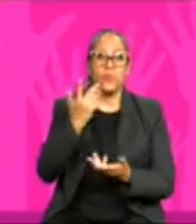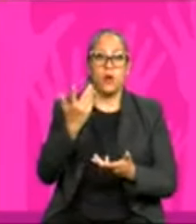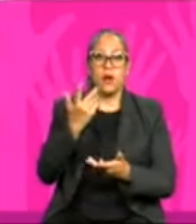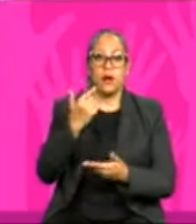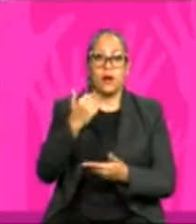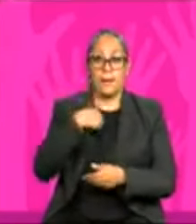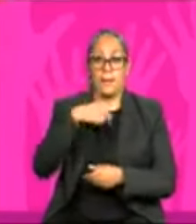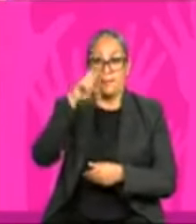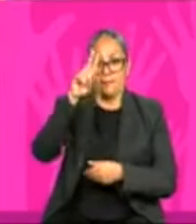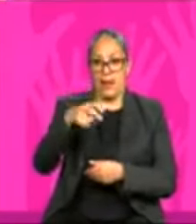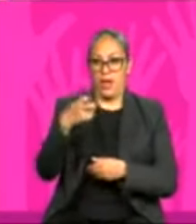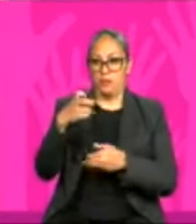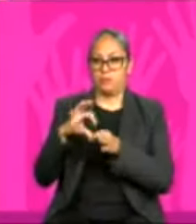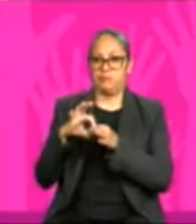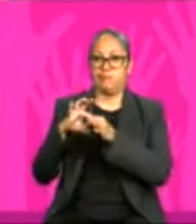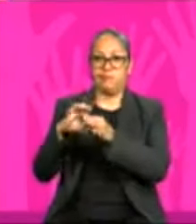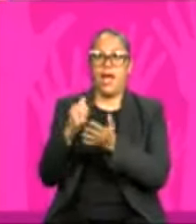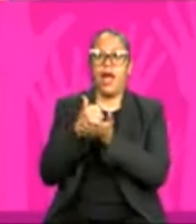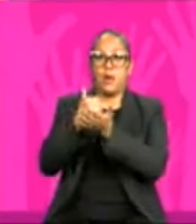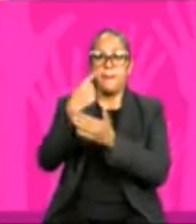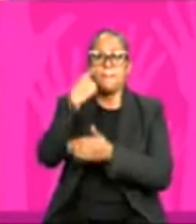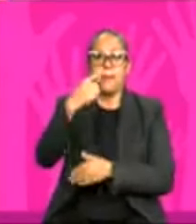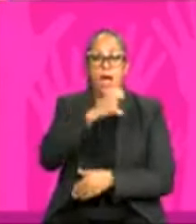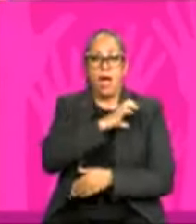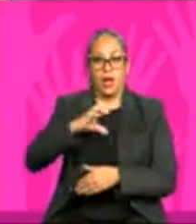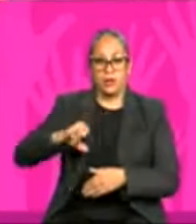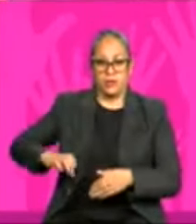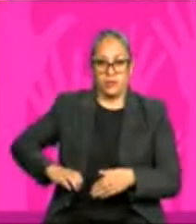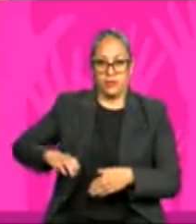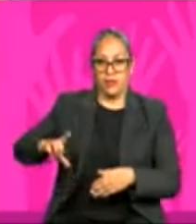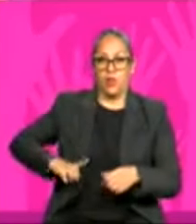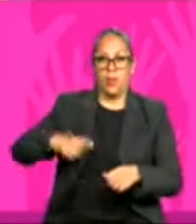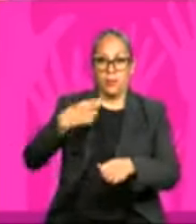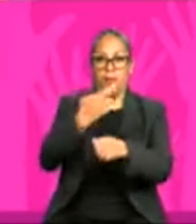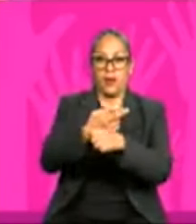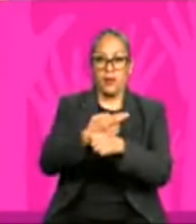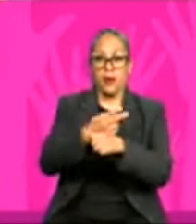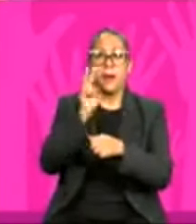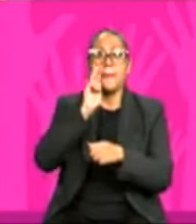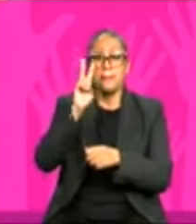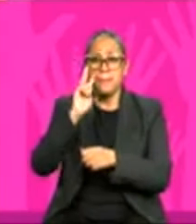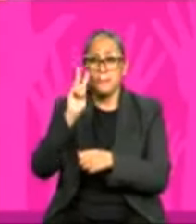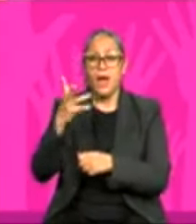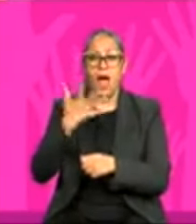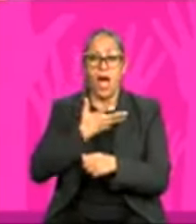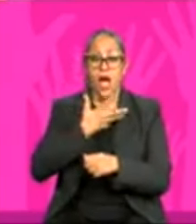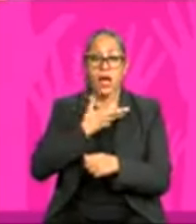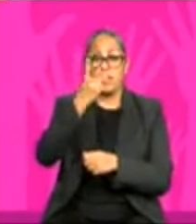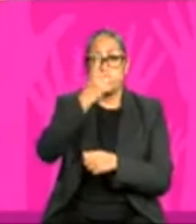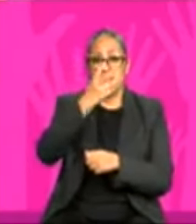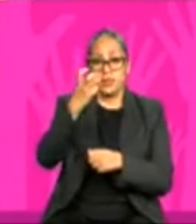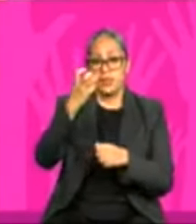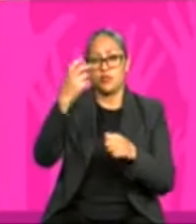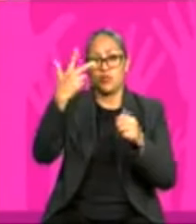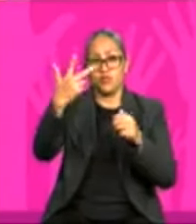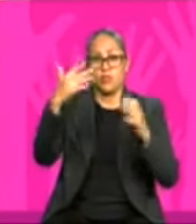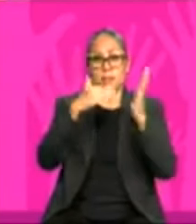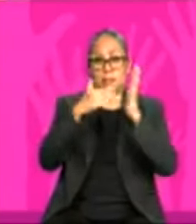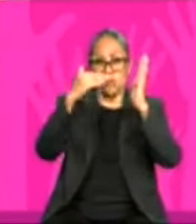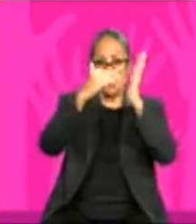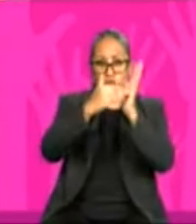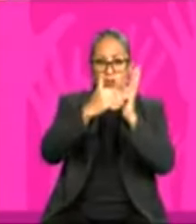cómplice, la candidata del gobernador, cómplice justamente de más de 3.800 millones de pesos,